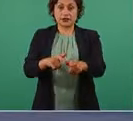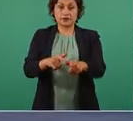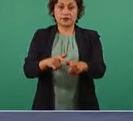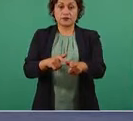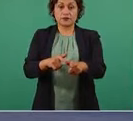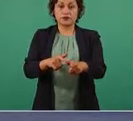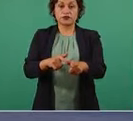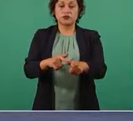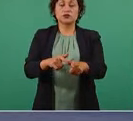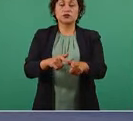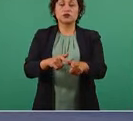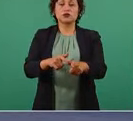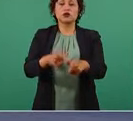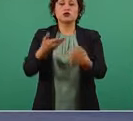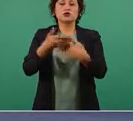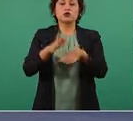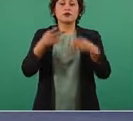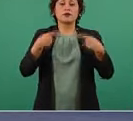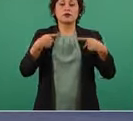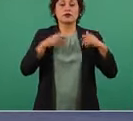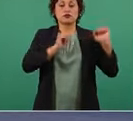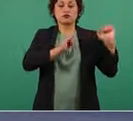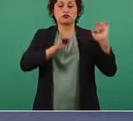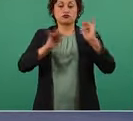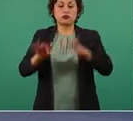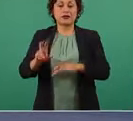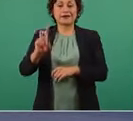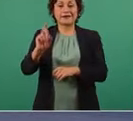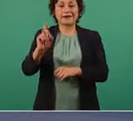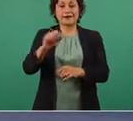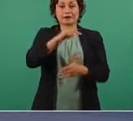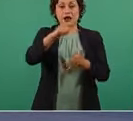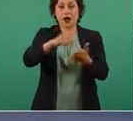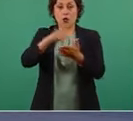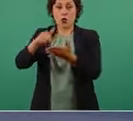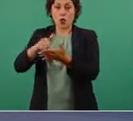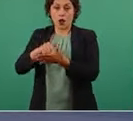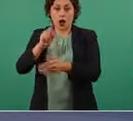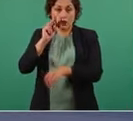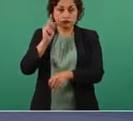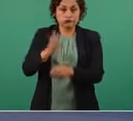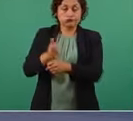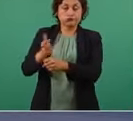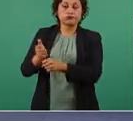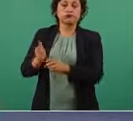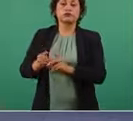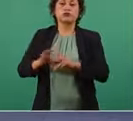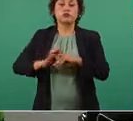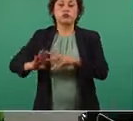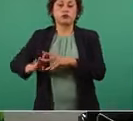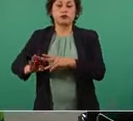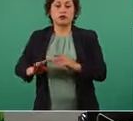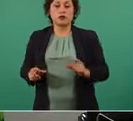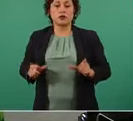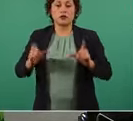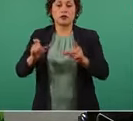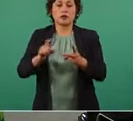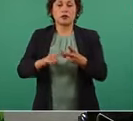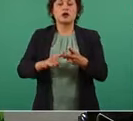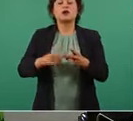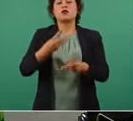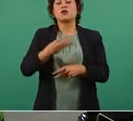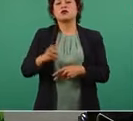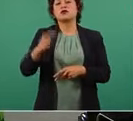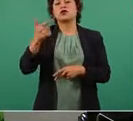del despliegue que se tiene con 30 puestos de revisión migratoria, 347 puntos de control migratorio